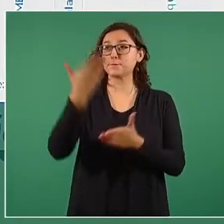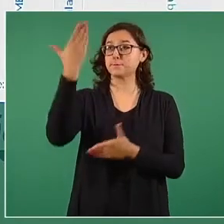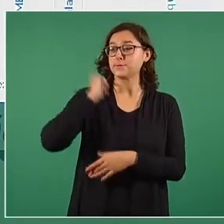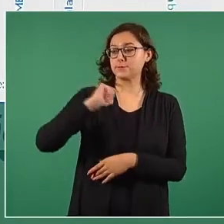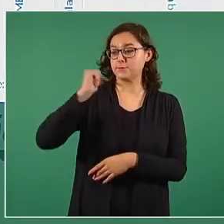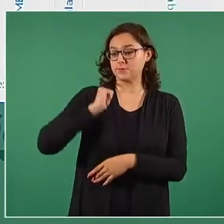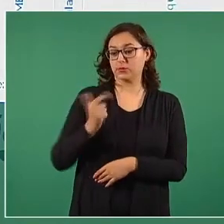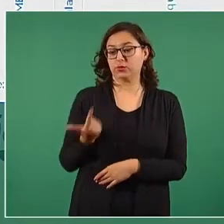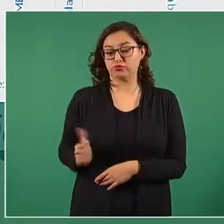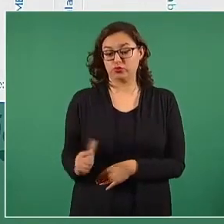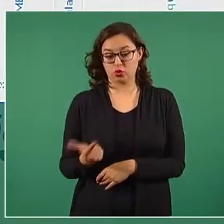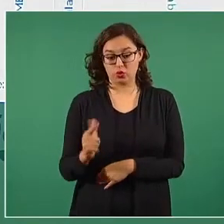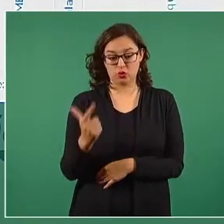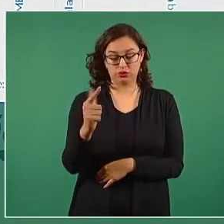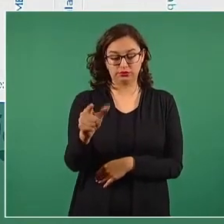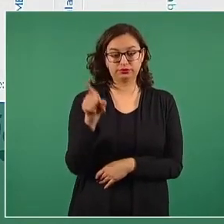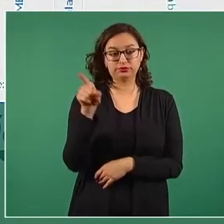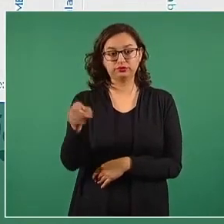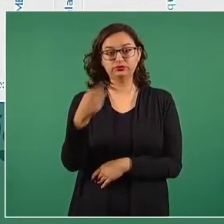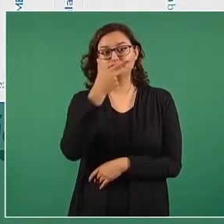me entrevistó un